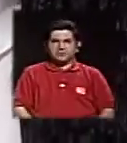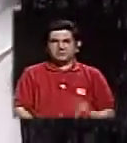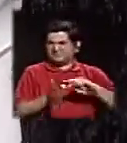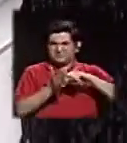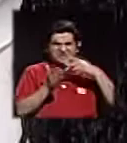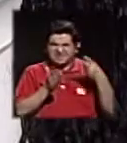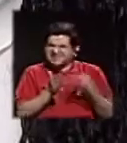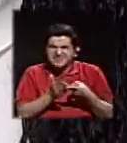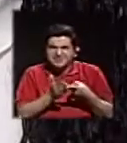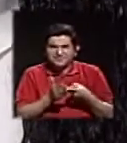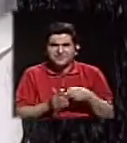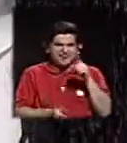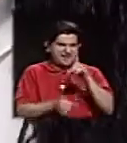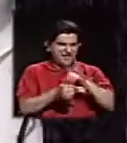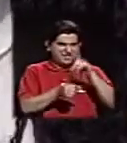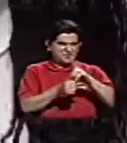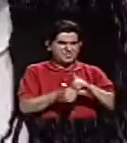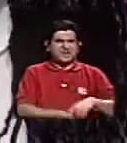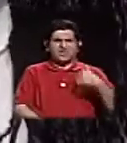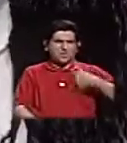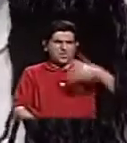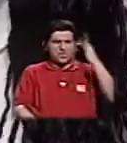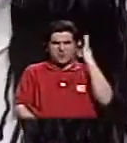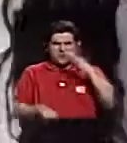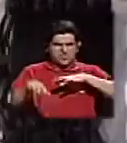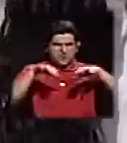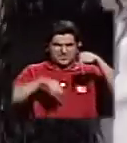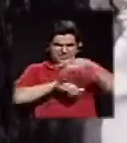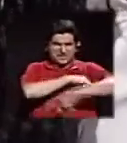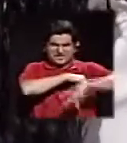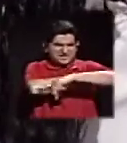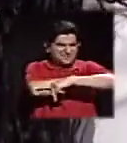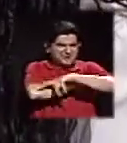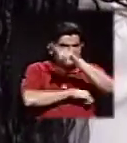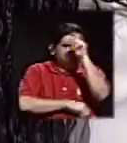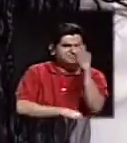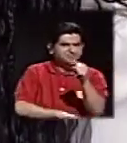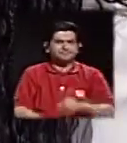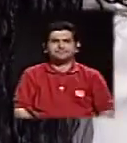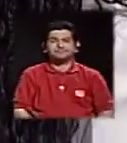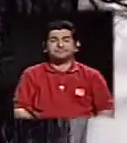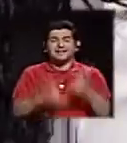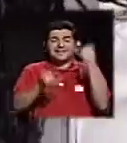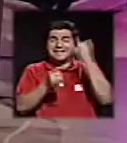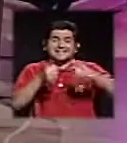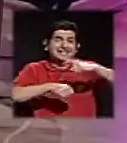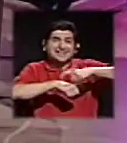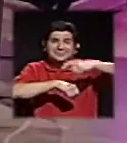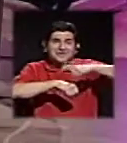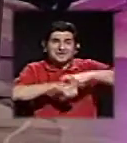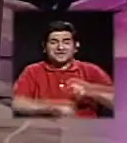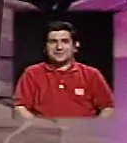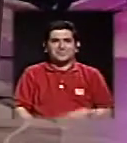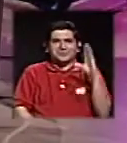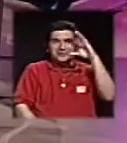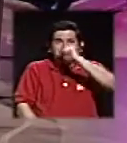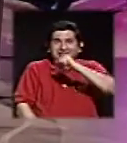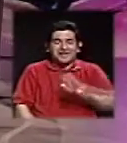significa hacer este diputado o diputado en nuestro país y bueno ya se nos acabó el tiempo no se han dado cuenta